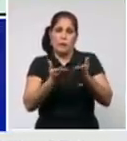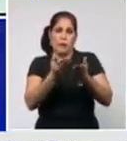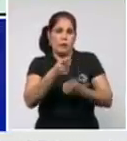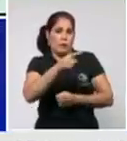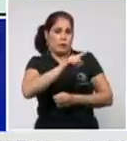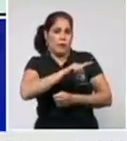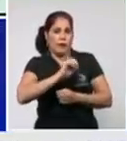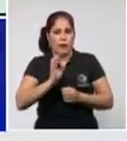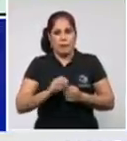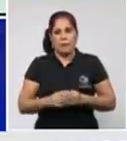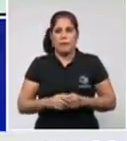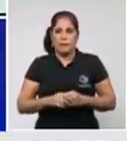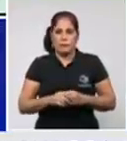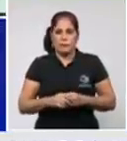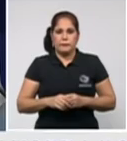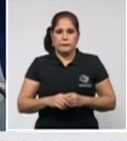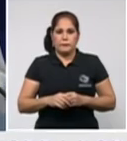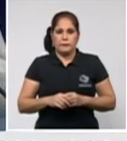día de ayer.